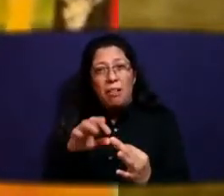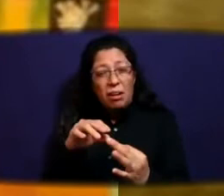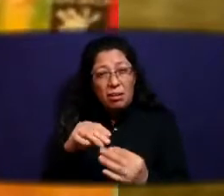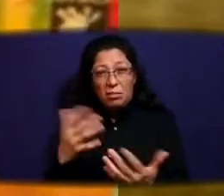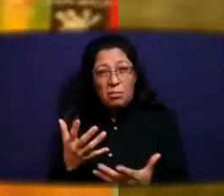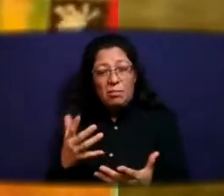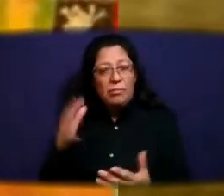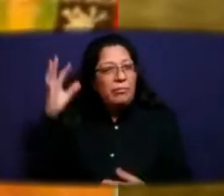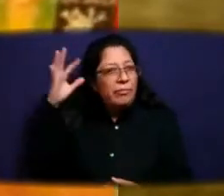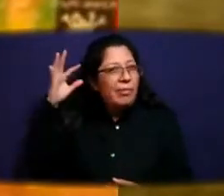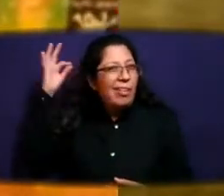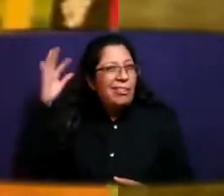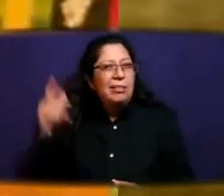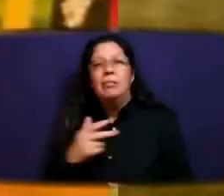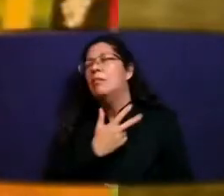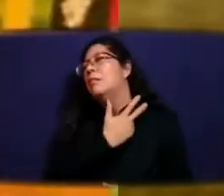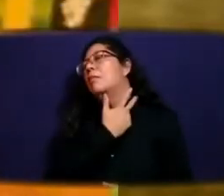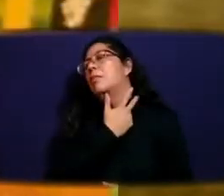cuello.